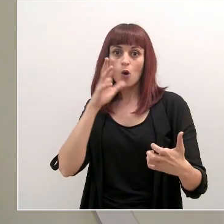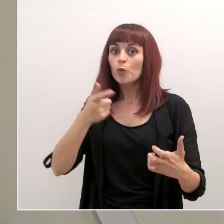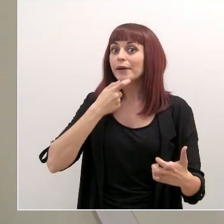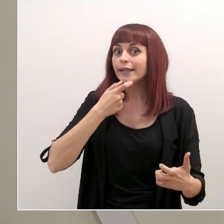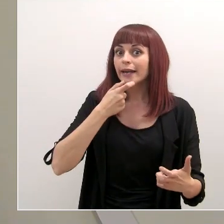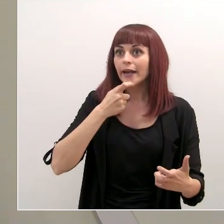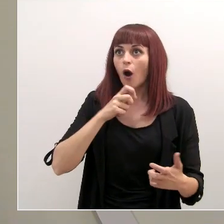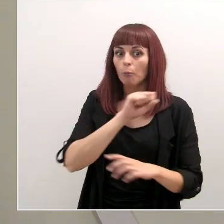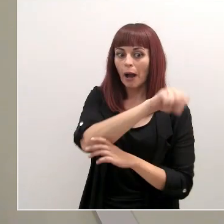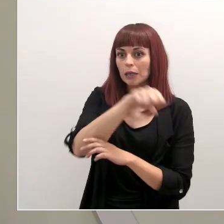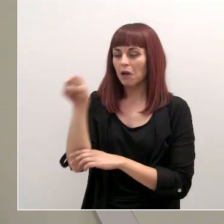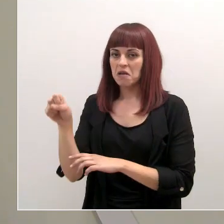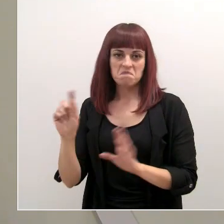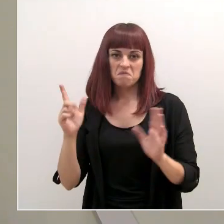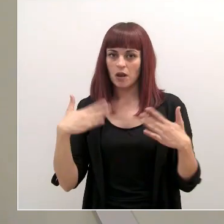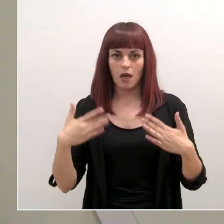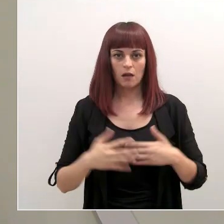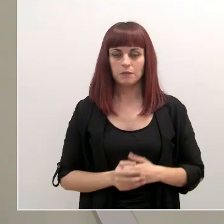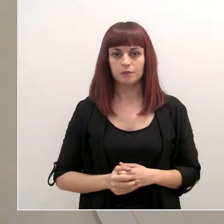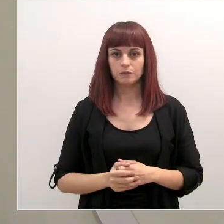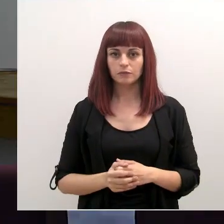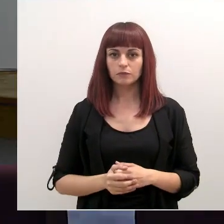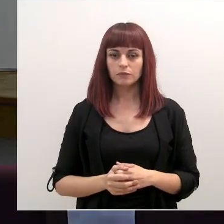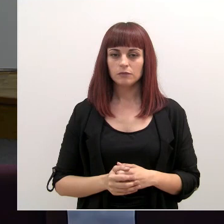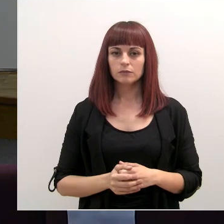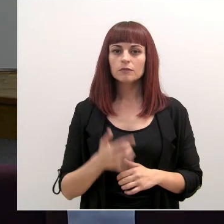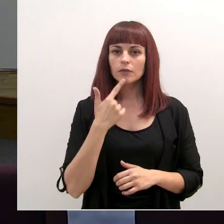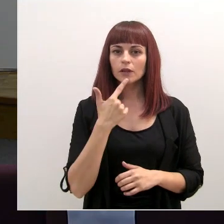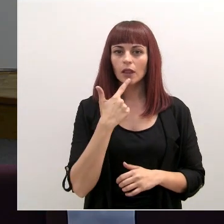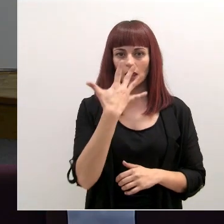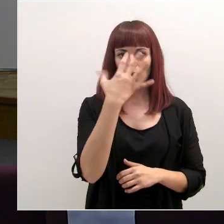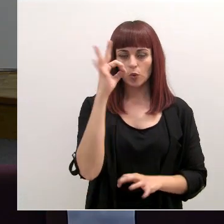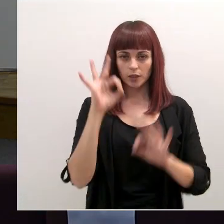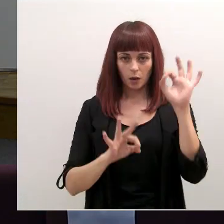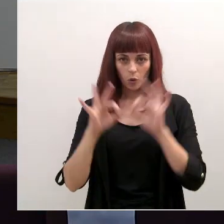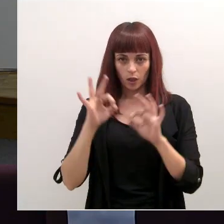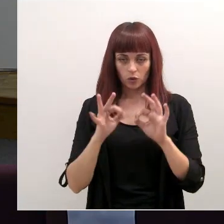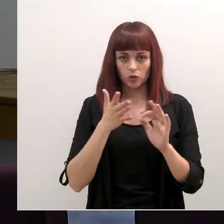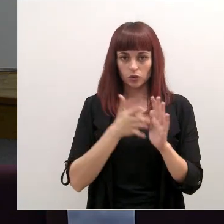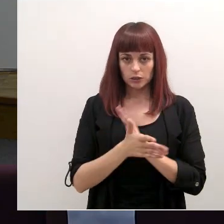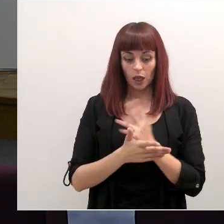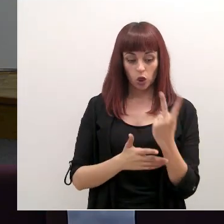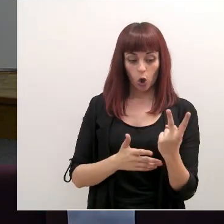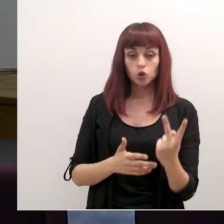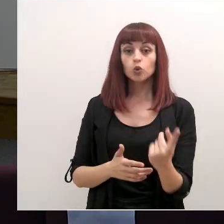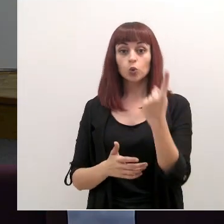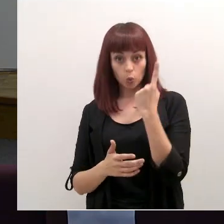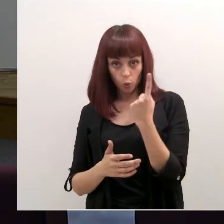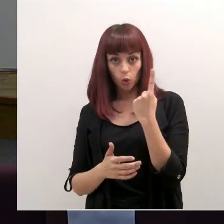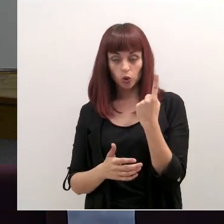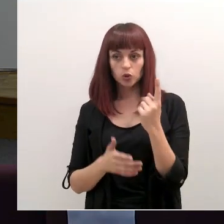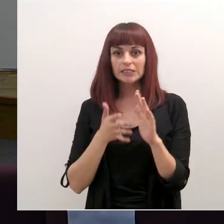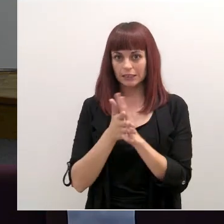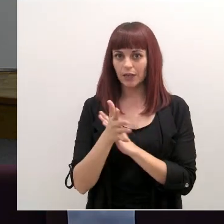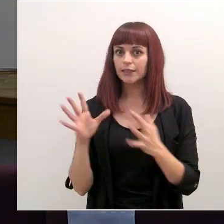británica que otro. Pero sí que le he entendido que ha dicho que el 50%, uno de cada dos casos de los que tenemos ahora nuevos positivos,